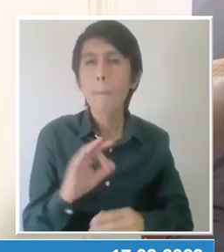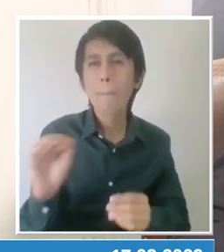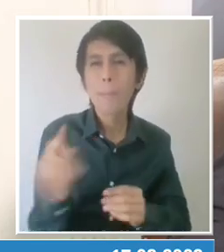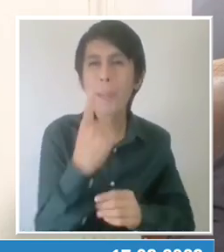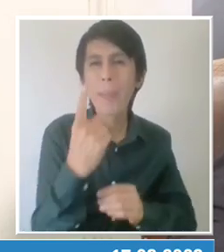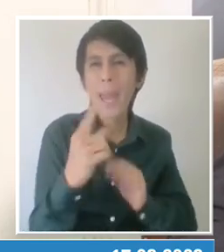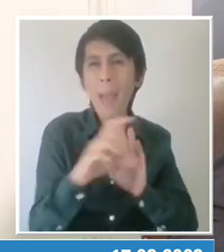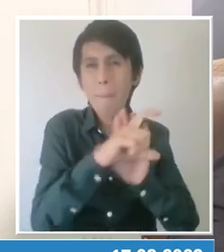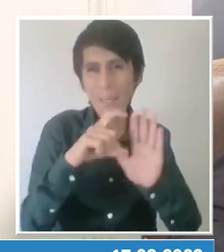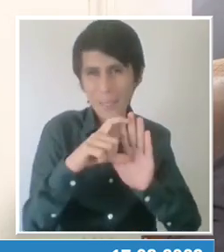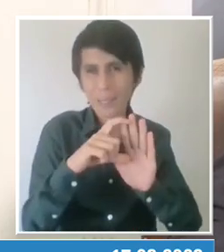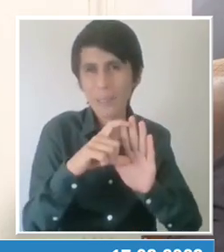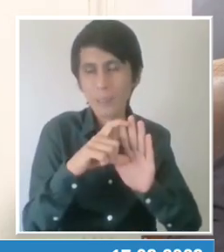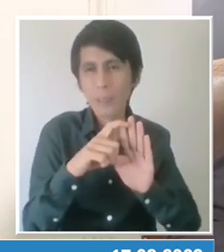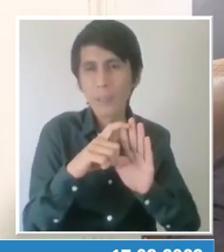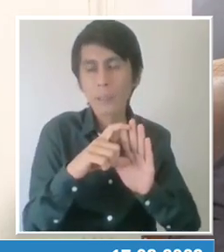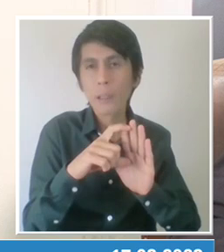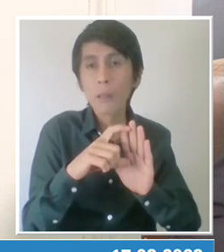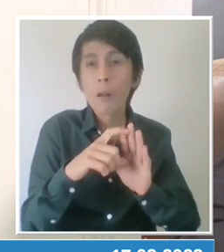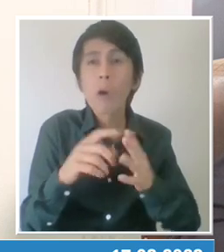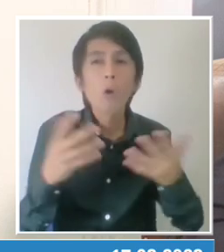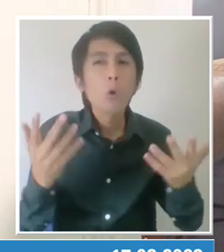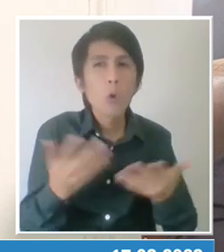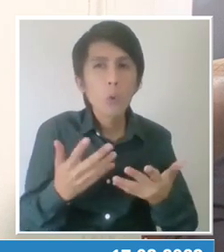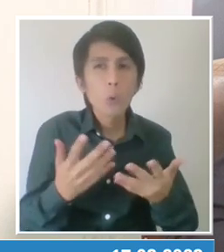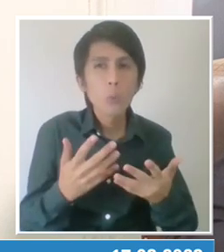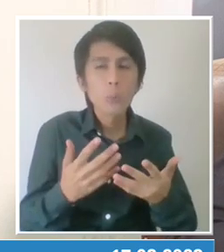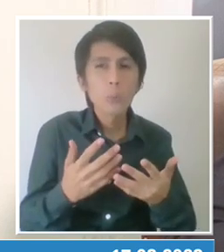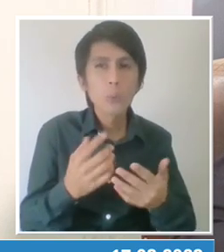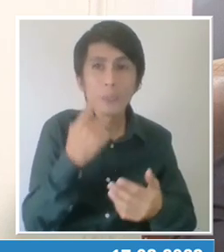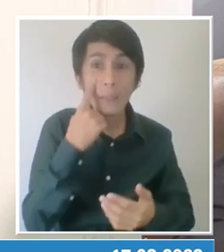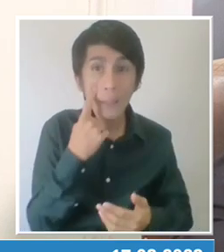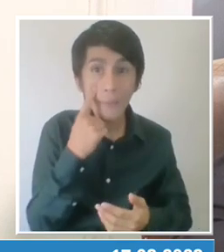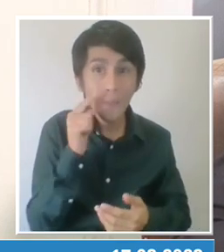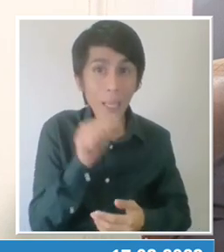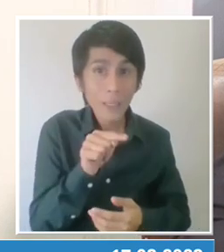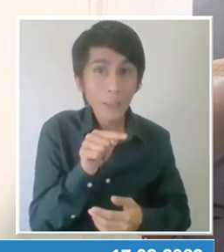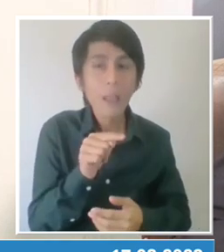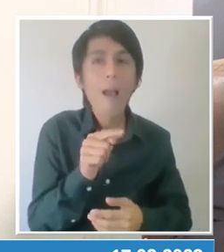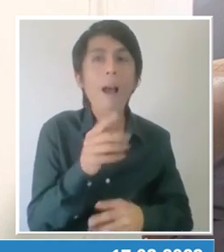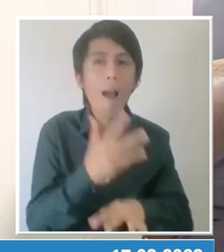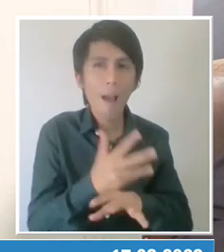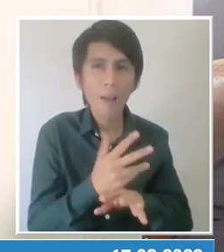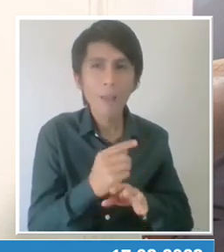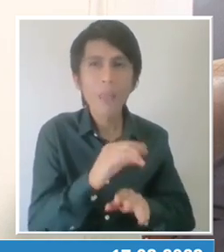constituciones, como el desarrollo que se advierte en su articulado posterior.